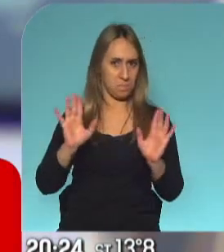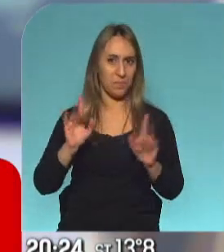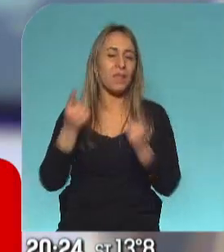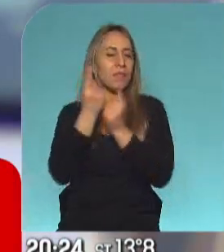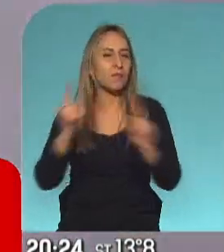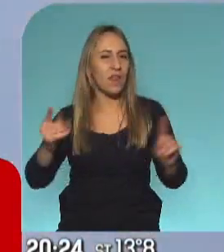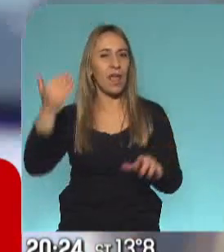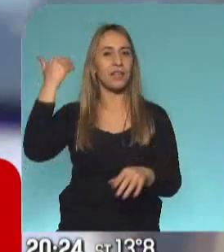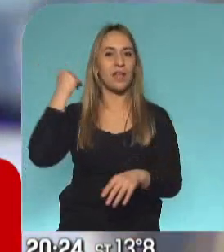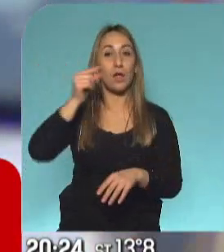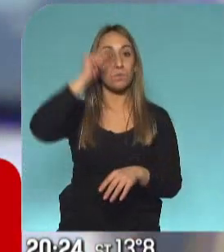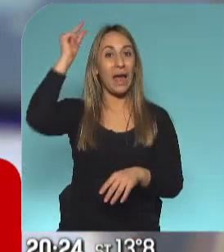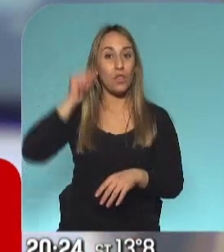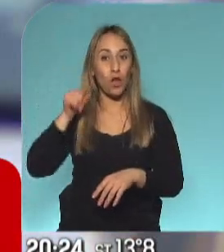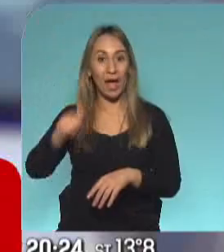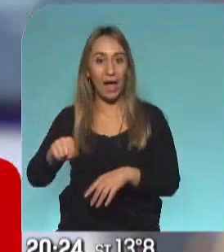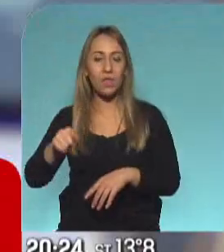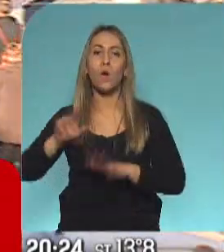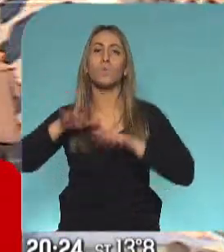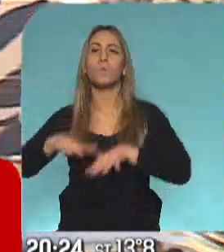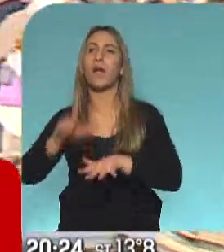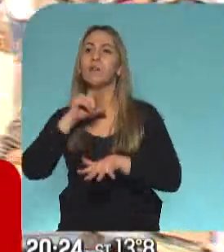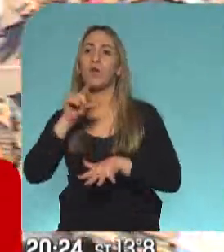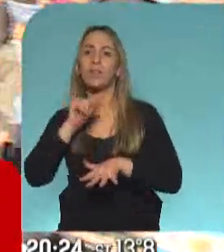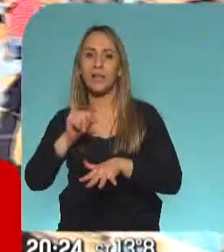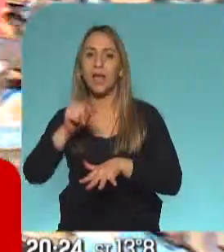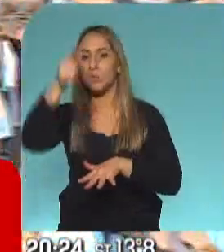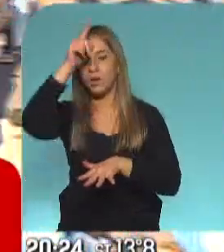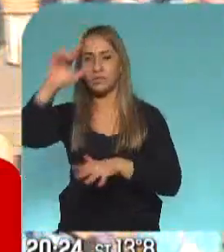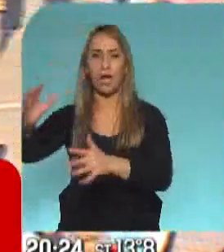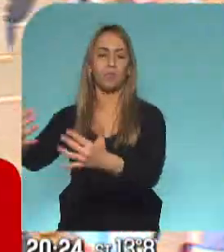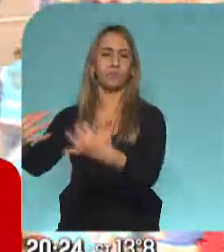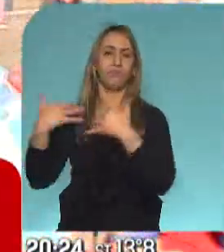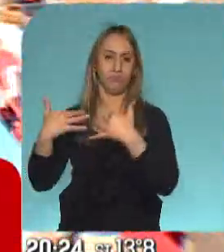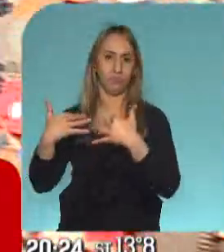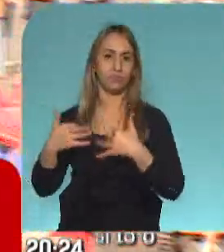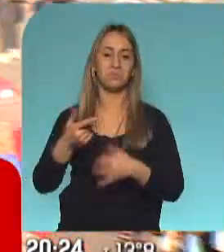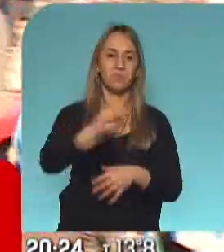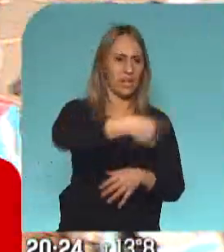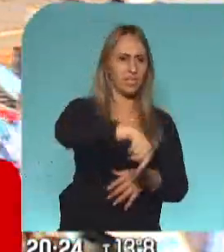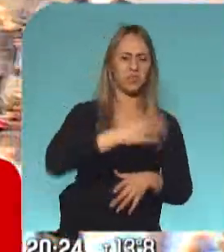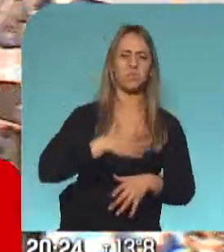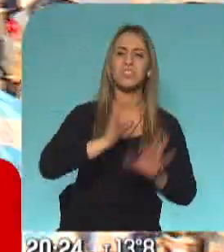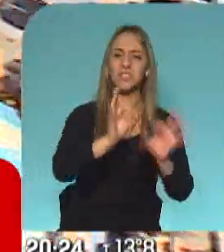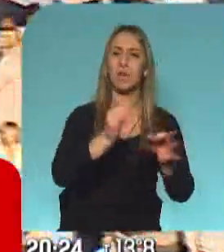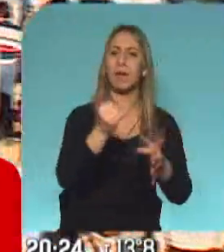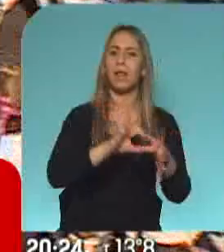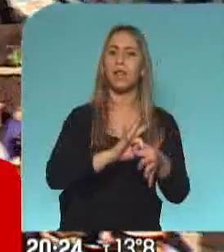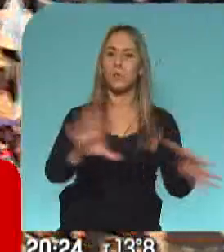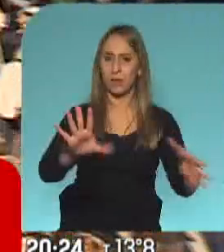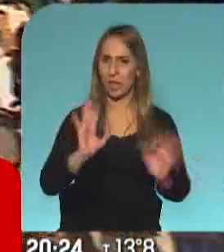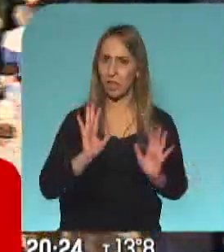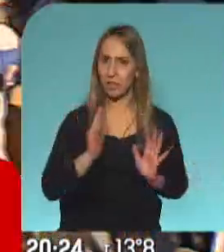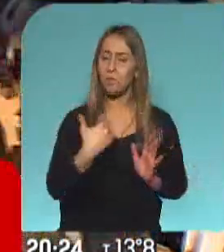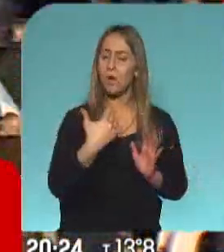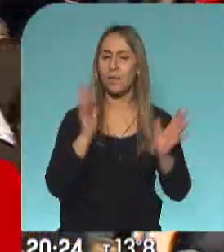ciudad cuando hubo episodios de represión. Esto no iba a pasar y los manifestantes de hoy sabían perfectamente que tienen toda la libertad para poder ir